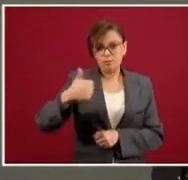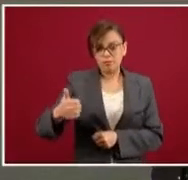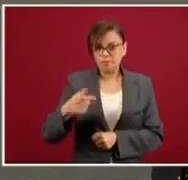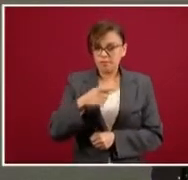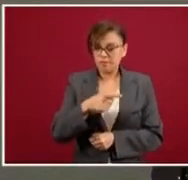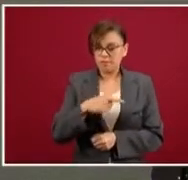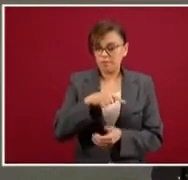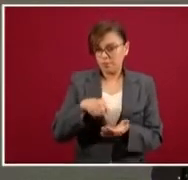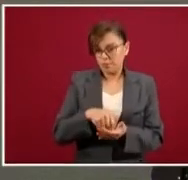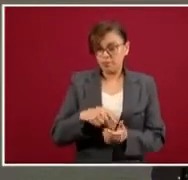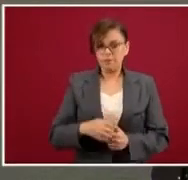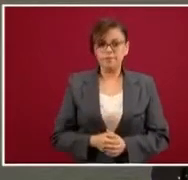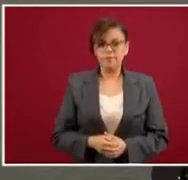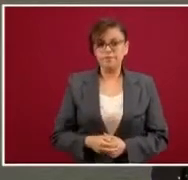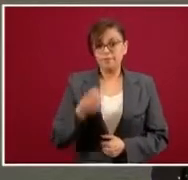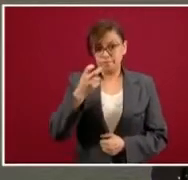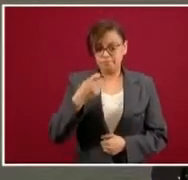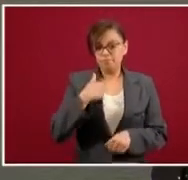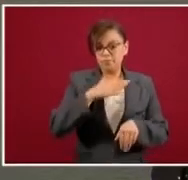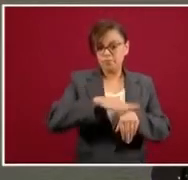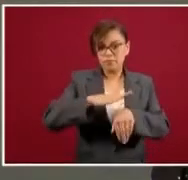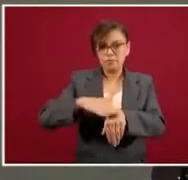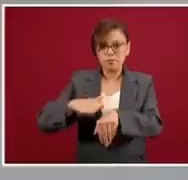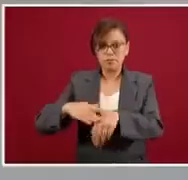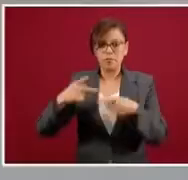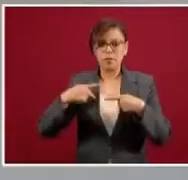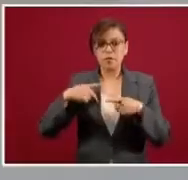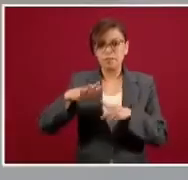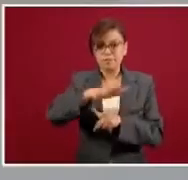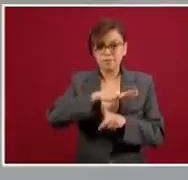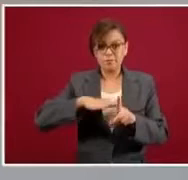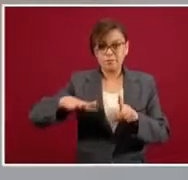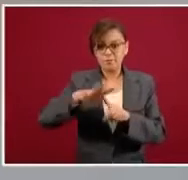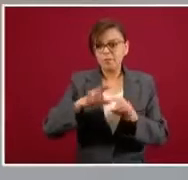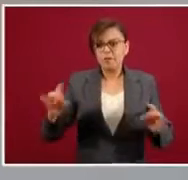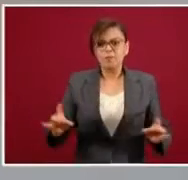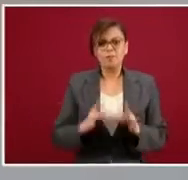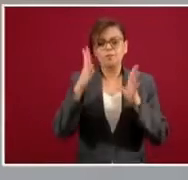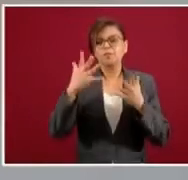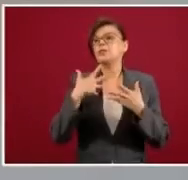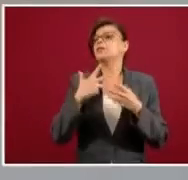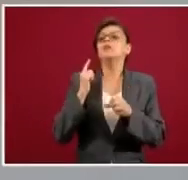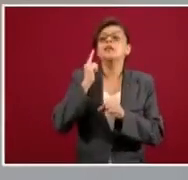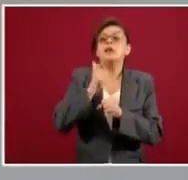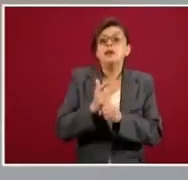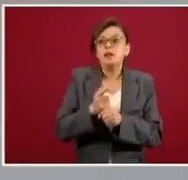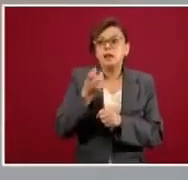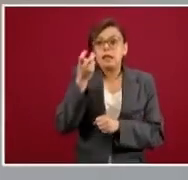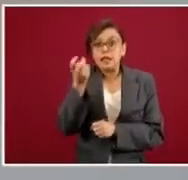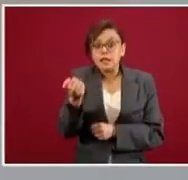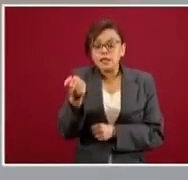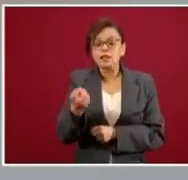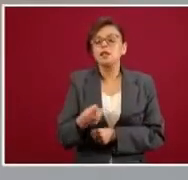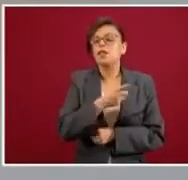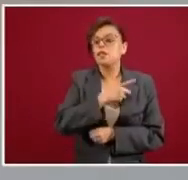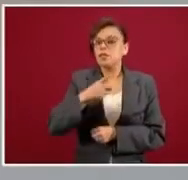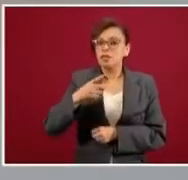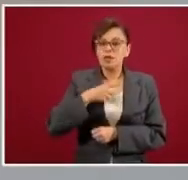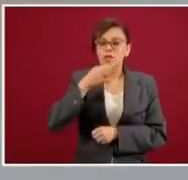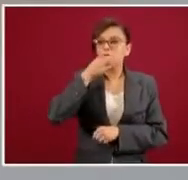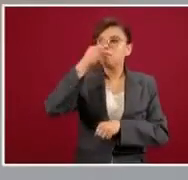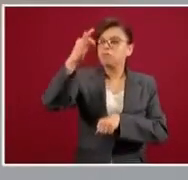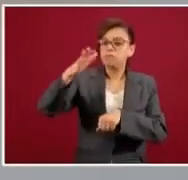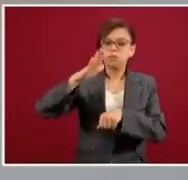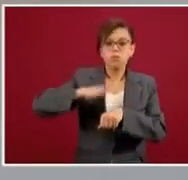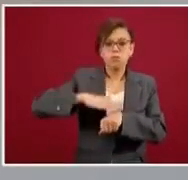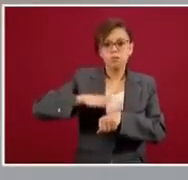llamamos es a la ciudadanía a que donde quiera que detecten una situación como esta, no duden en alertarlo a las